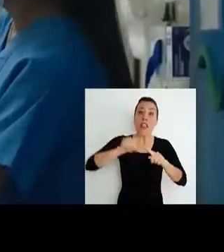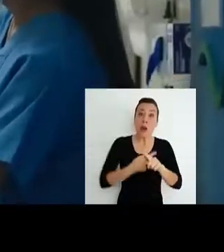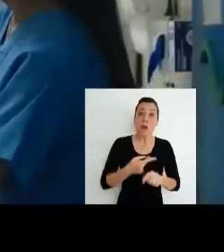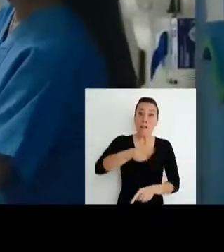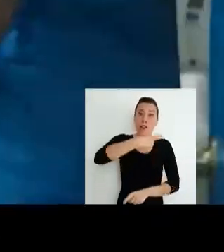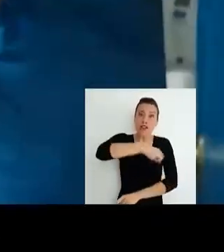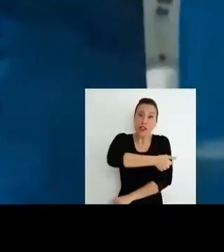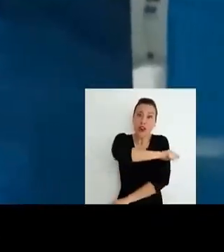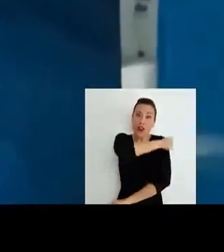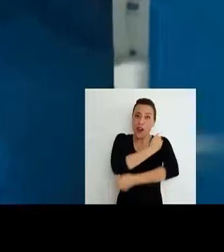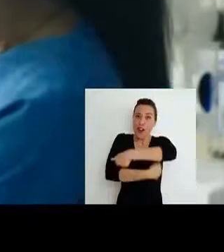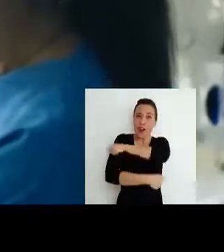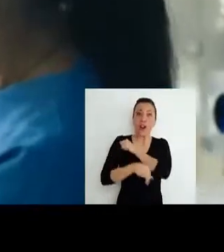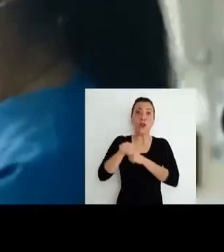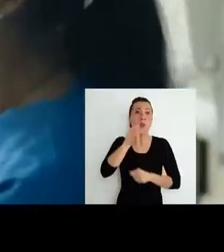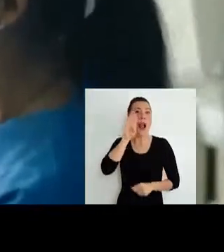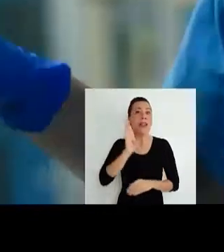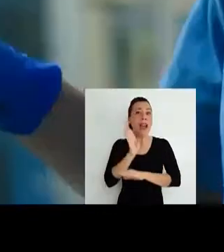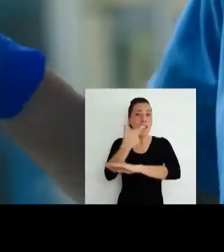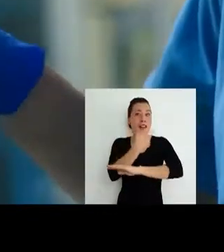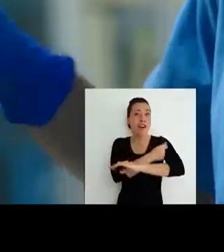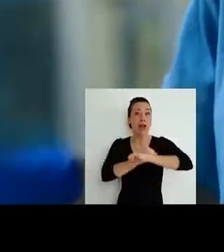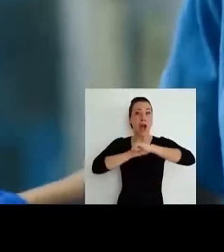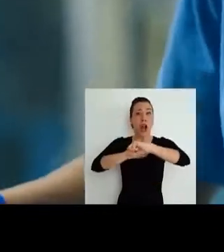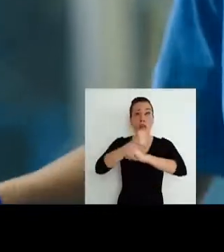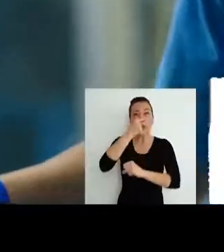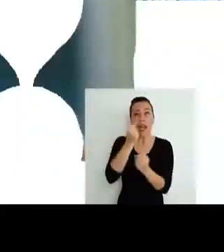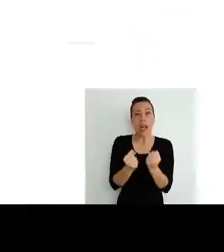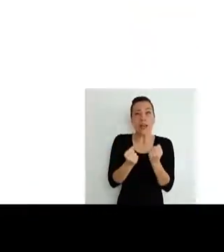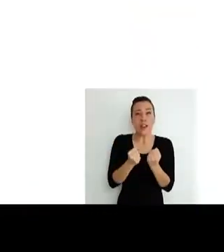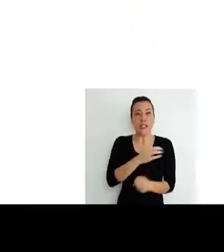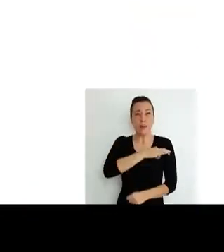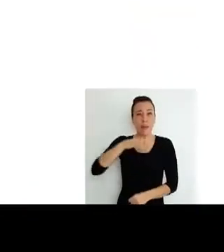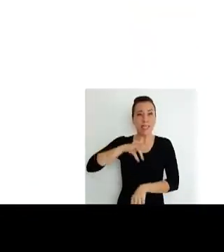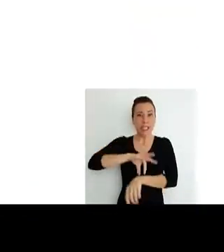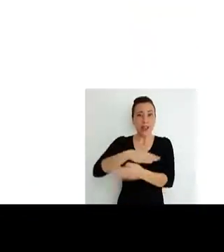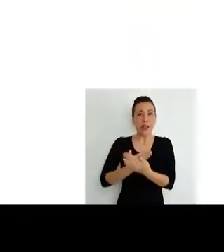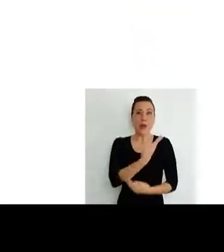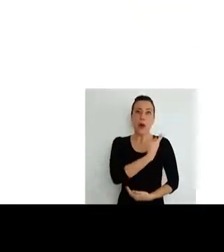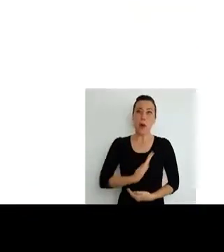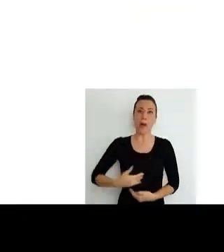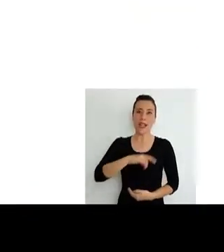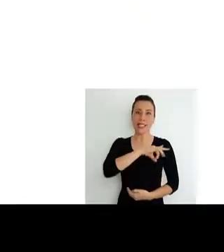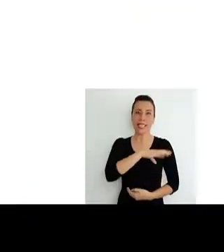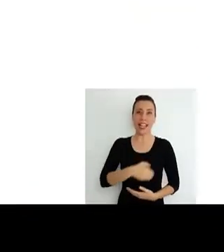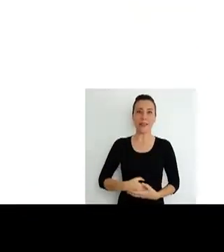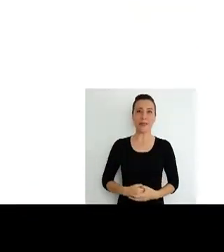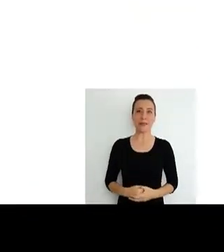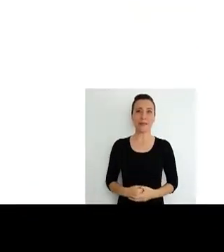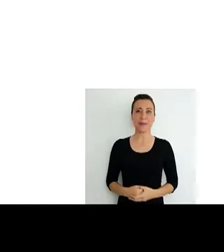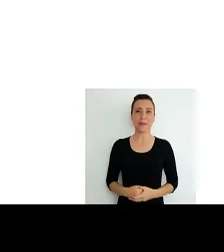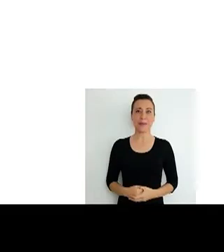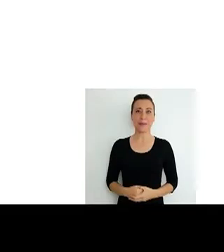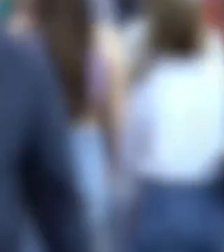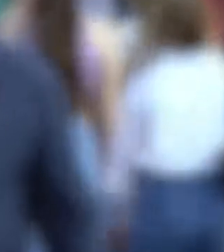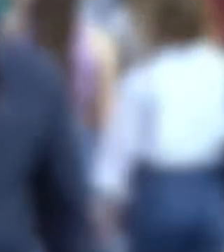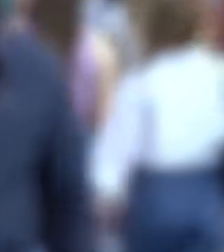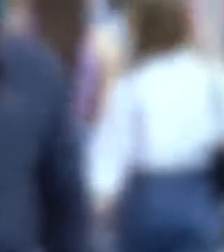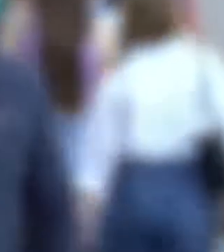kon klei ban chingartu wai ban chafokutanmu. Ni sol tokin klelu kelwendugumu. Ni sol gelu Chile